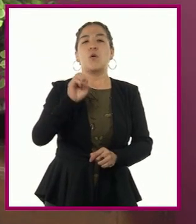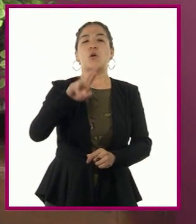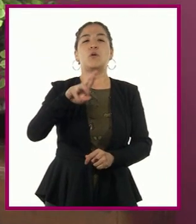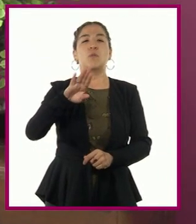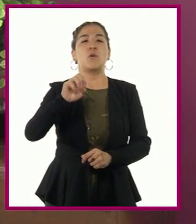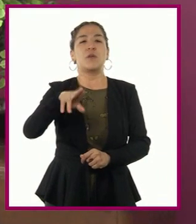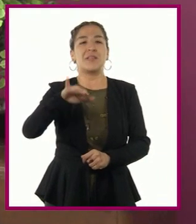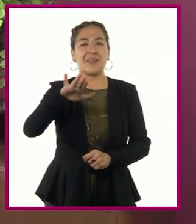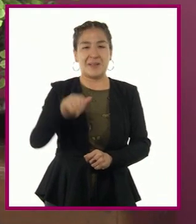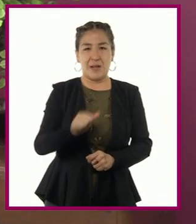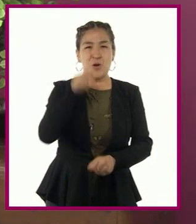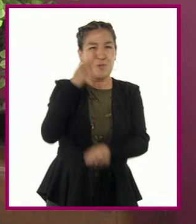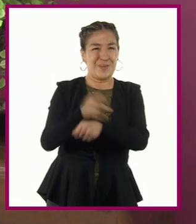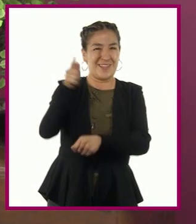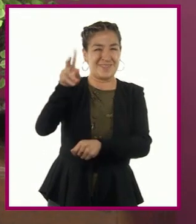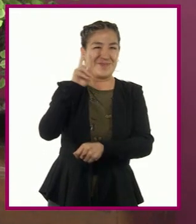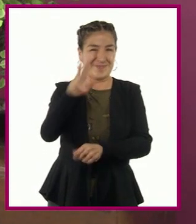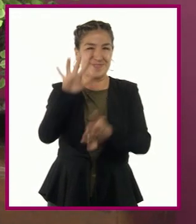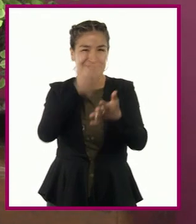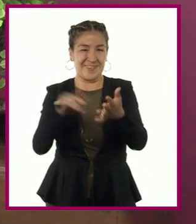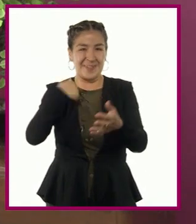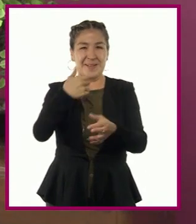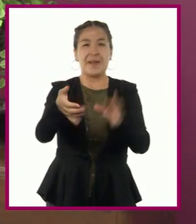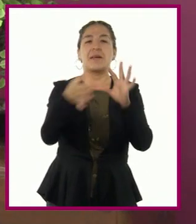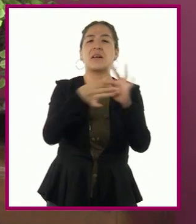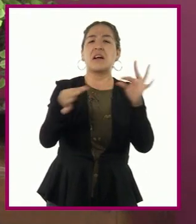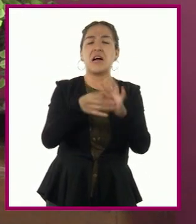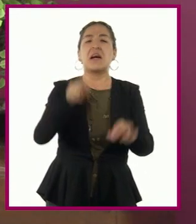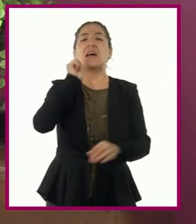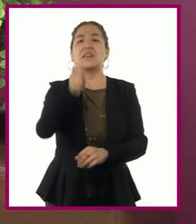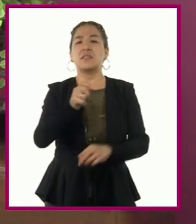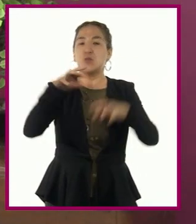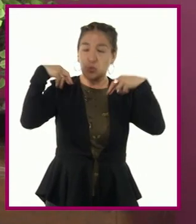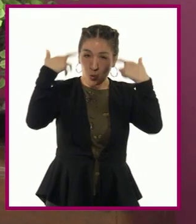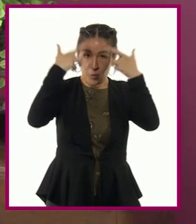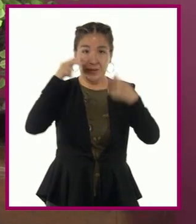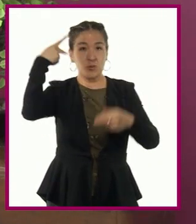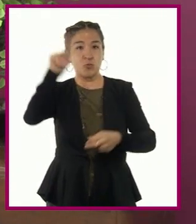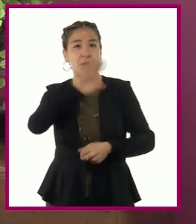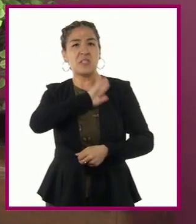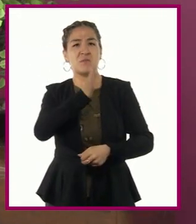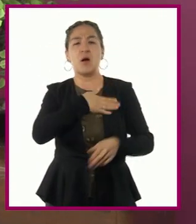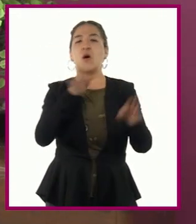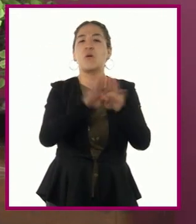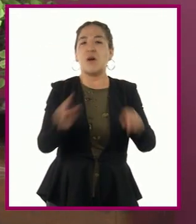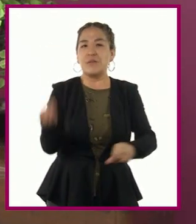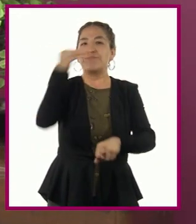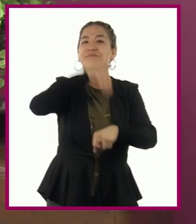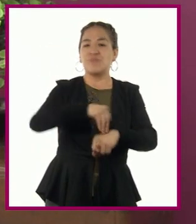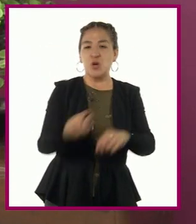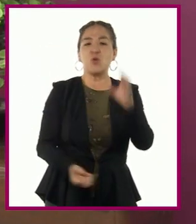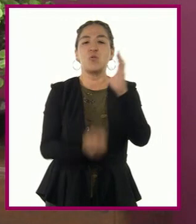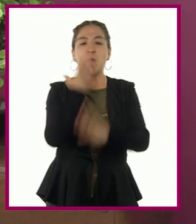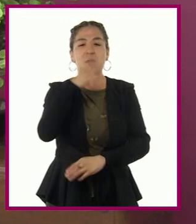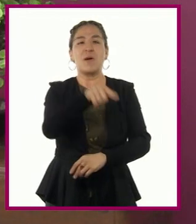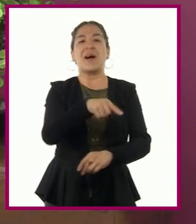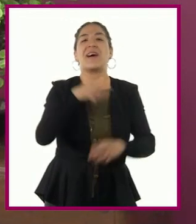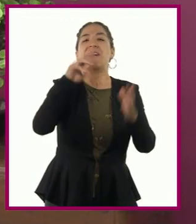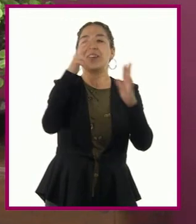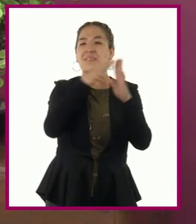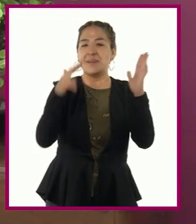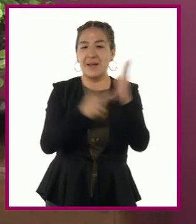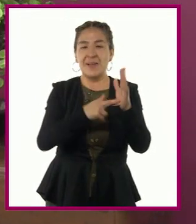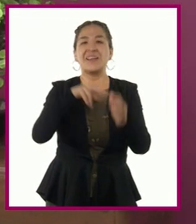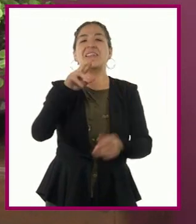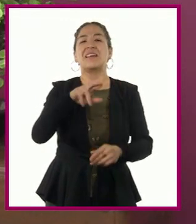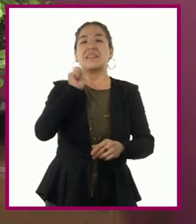Como escucharon en la lectura, la corona española emitió una serie de reformas que impactaron en todas sus colonias,